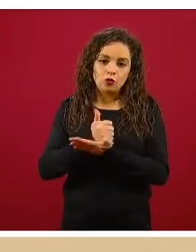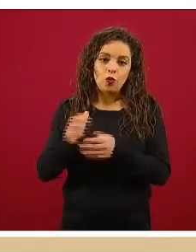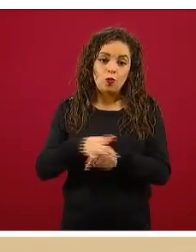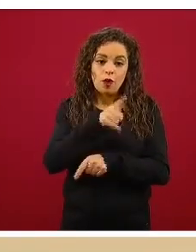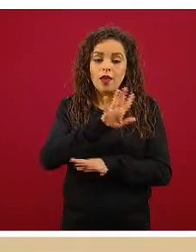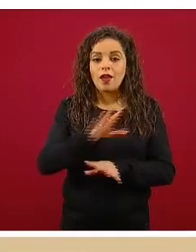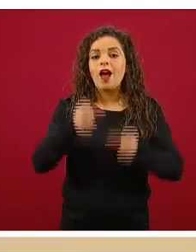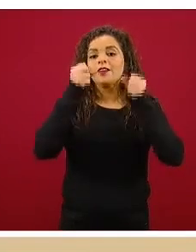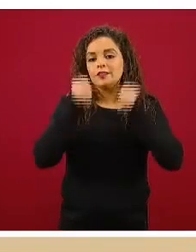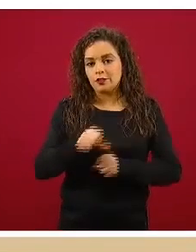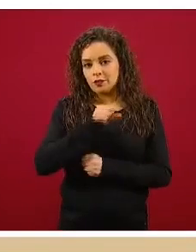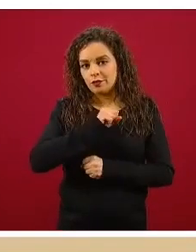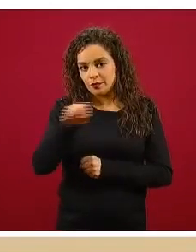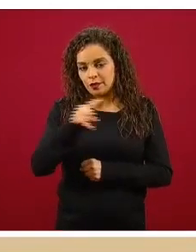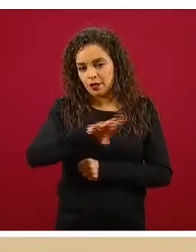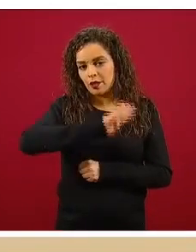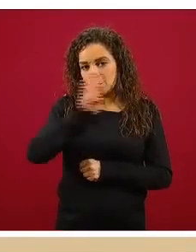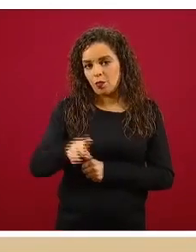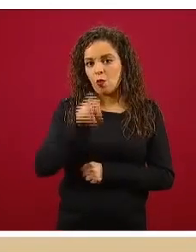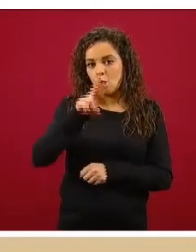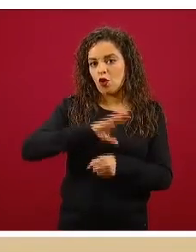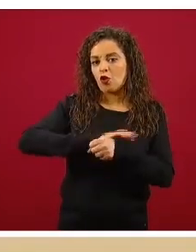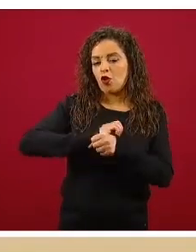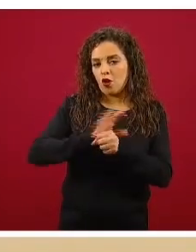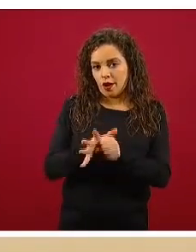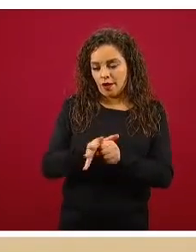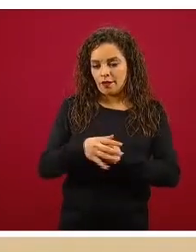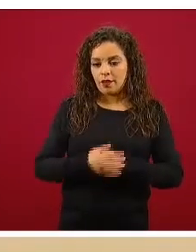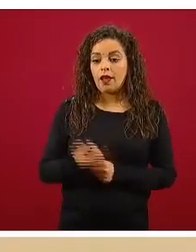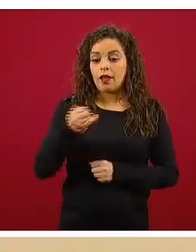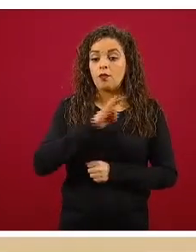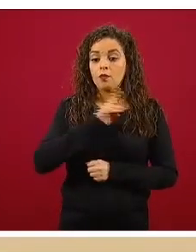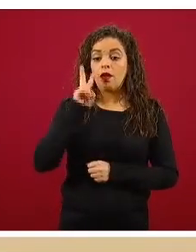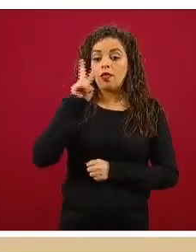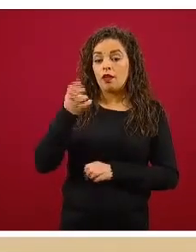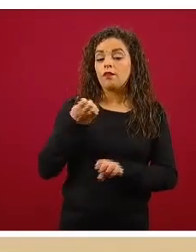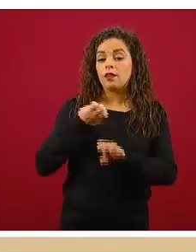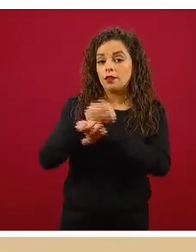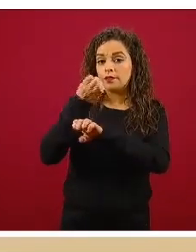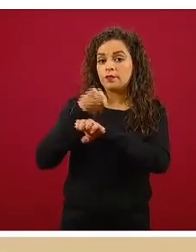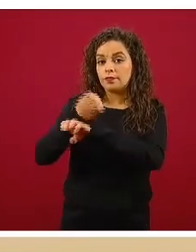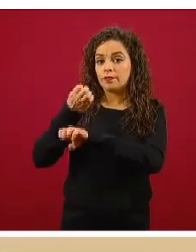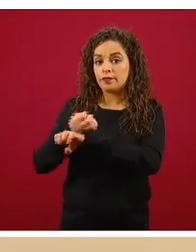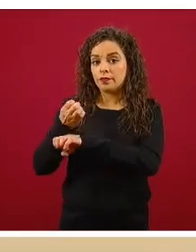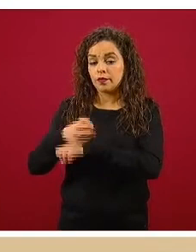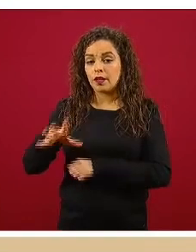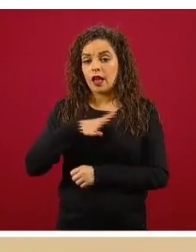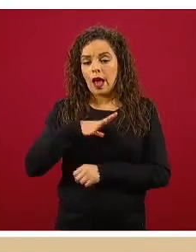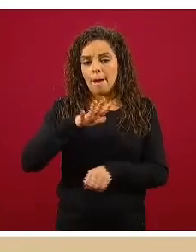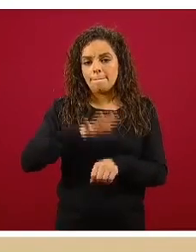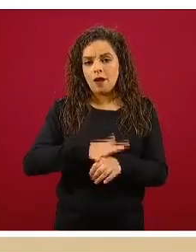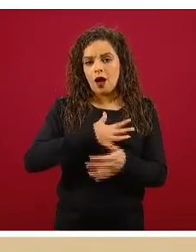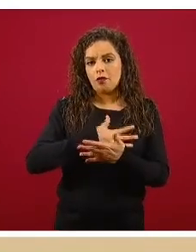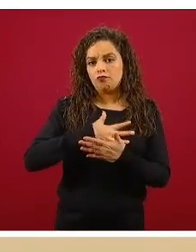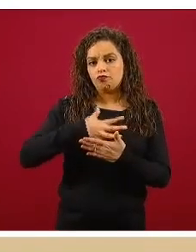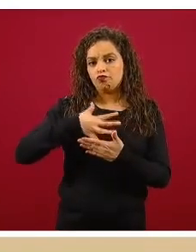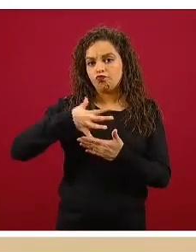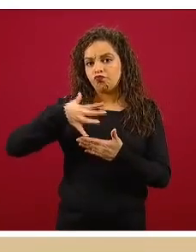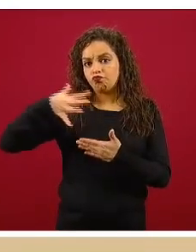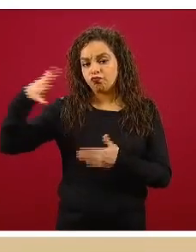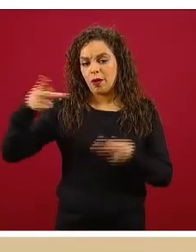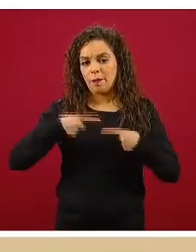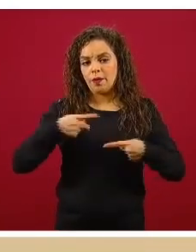ver rápidamente cuáles son las entidades que hasta el momento están concentrando la mayor carga acumulada de